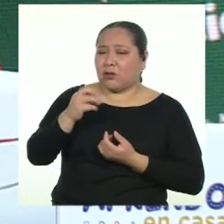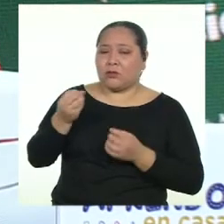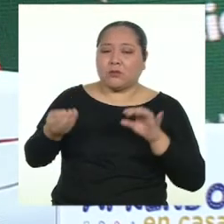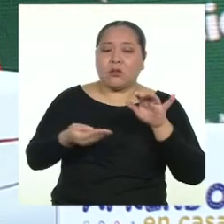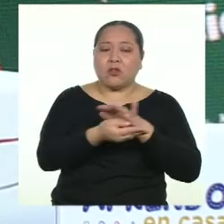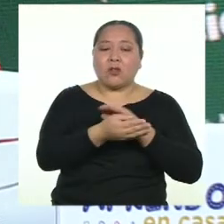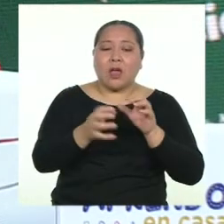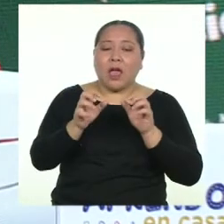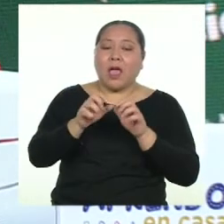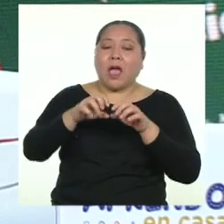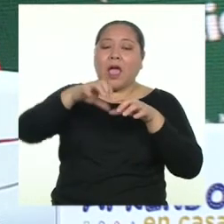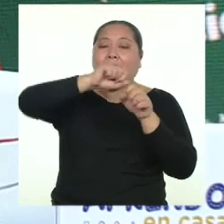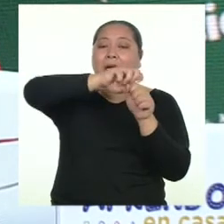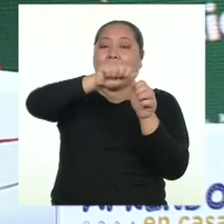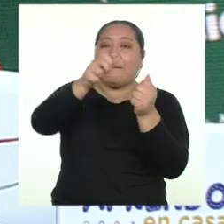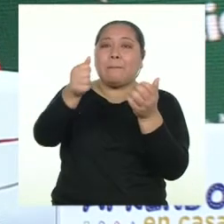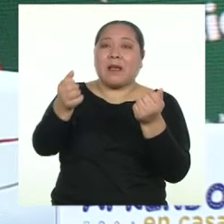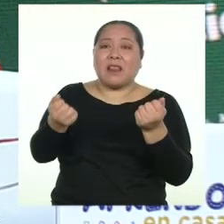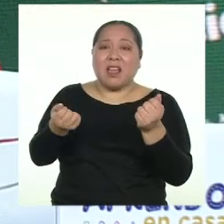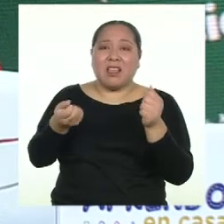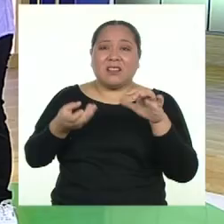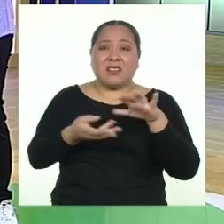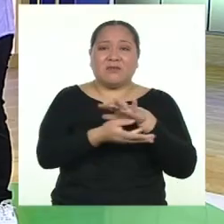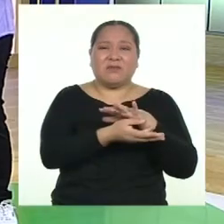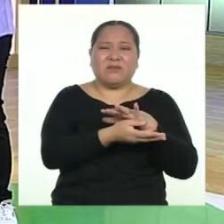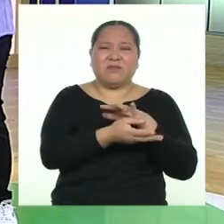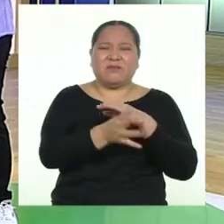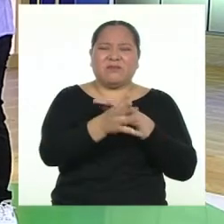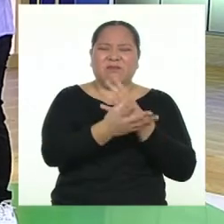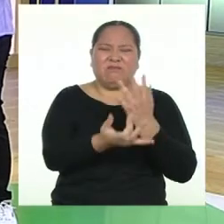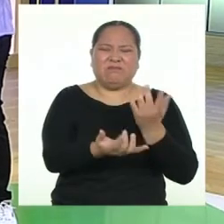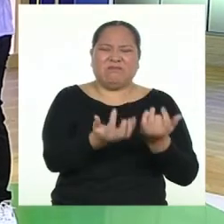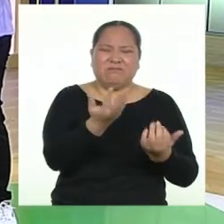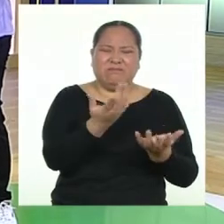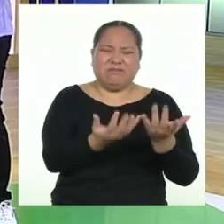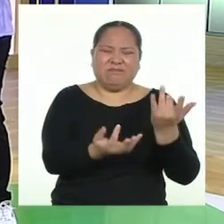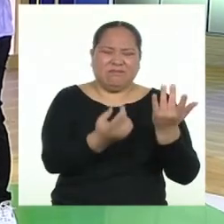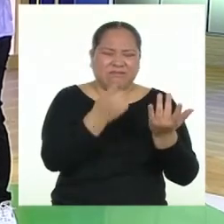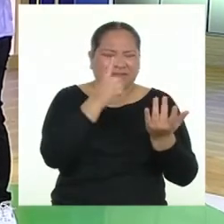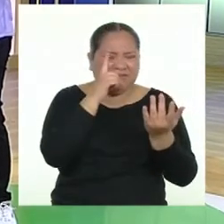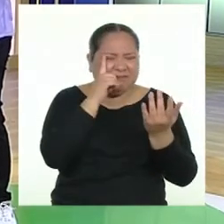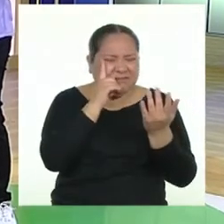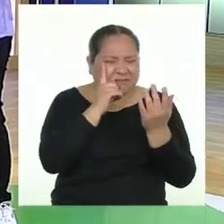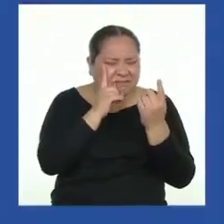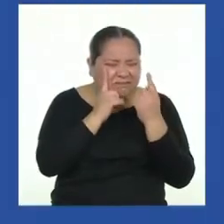de empanadas al horno y ¡se me quemaron!